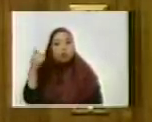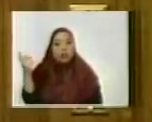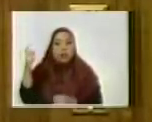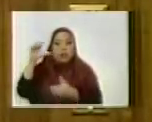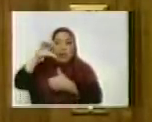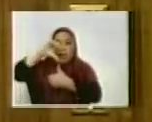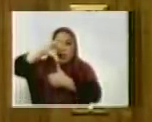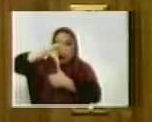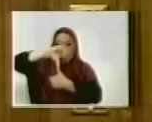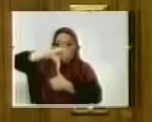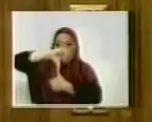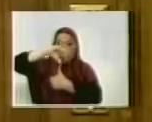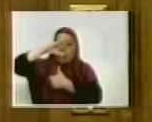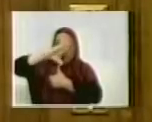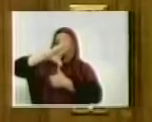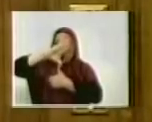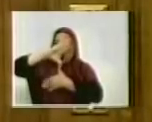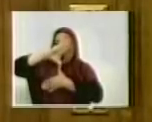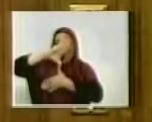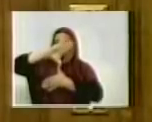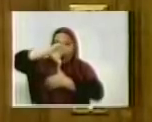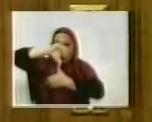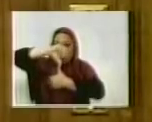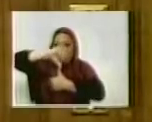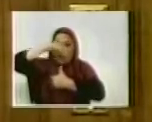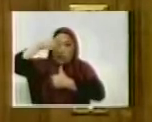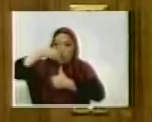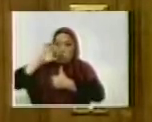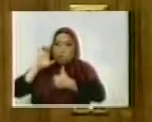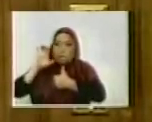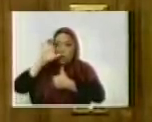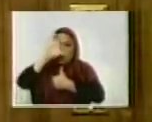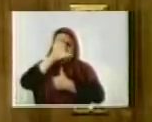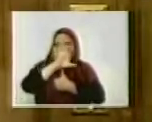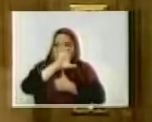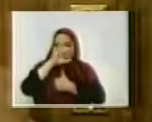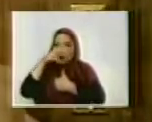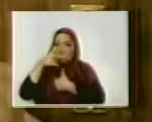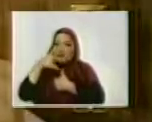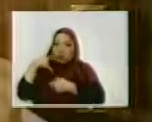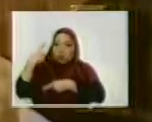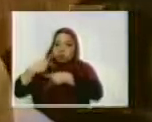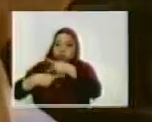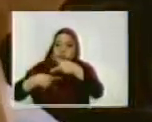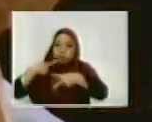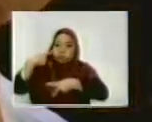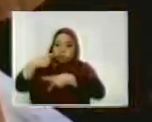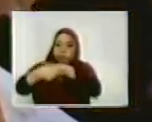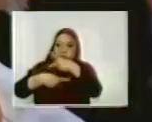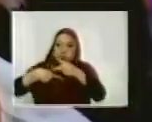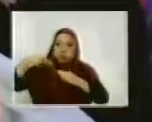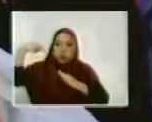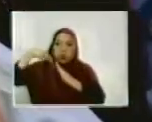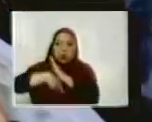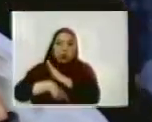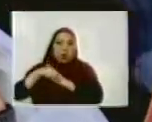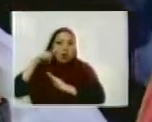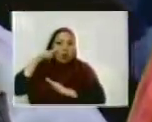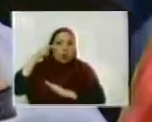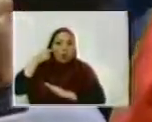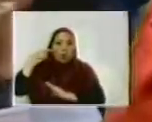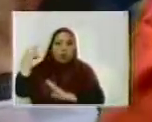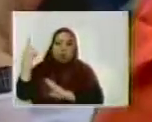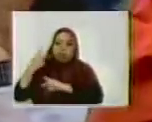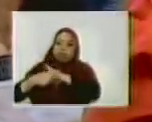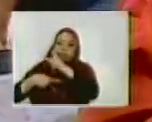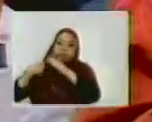Centroamérica estuvo en esas andanzas, seguramente con más detalle de ese largo proceso nos